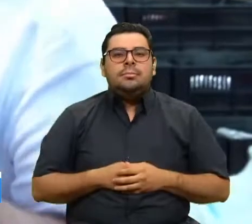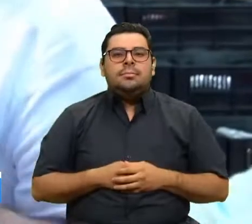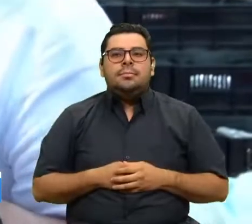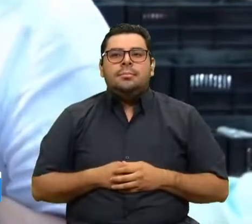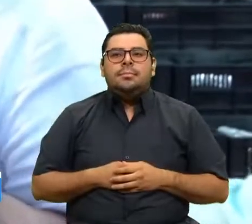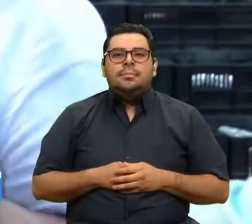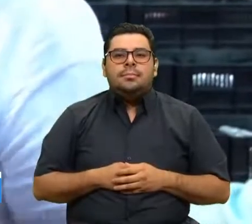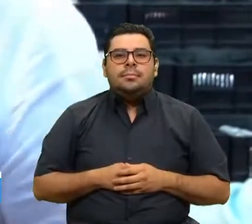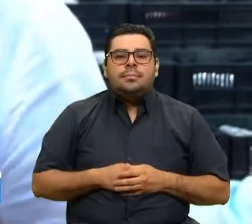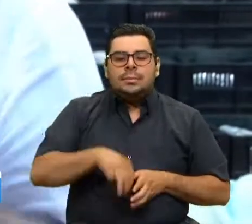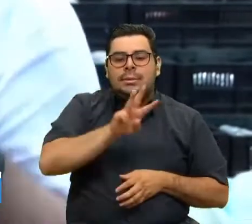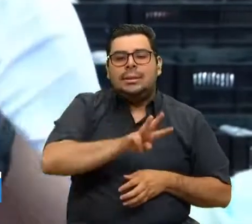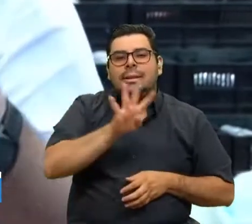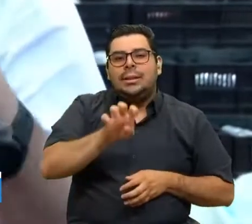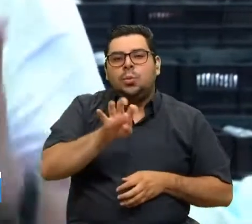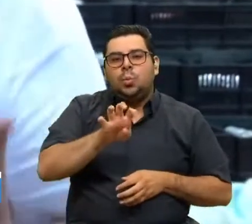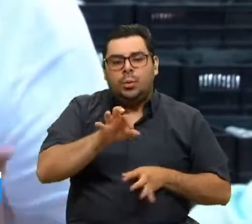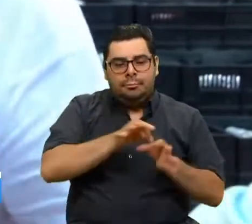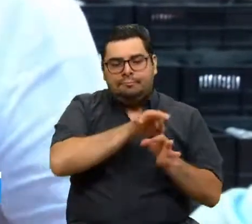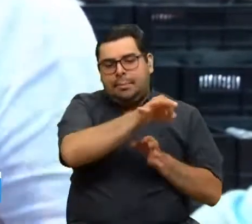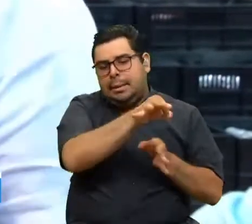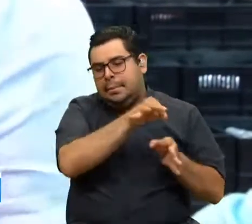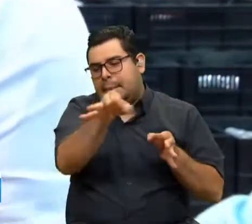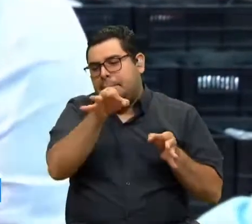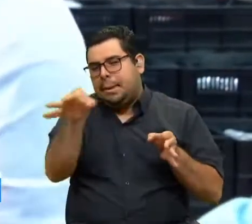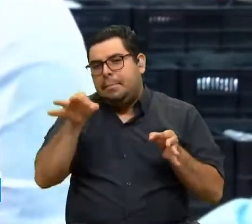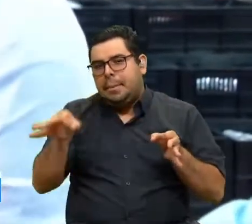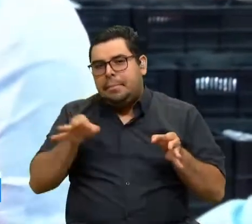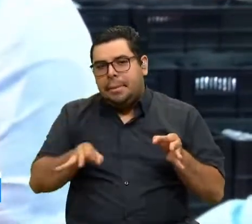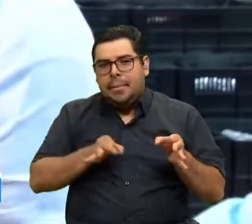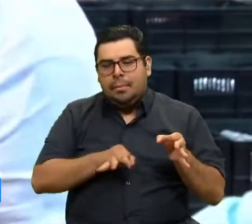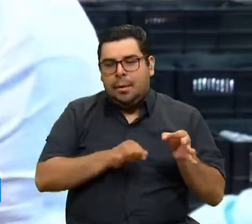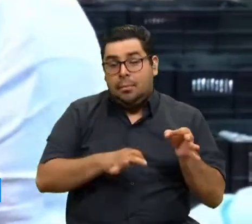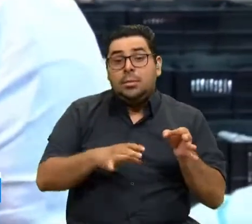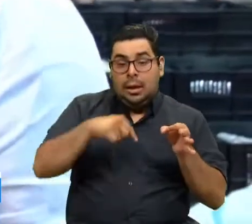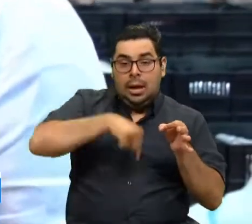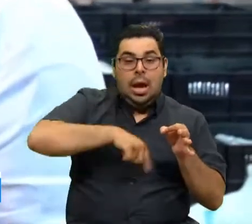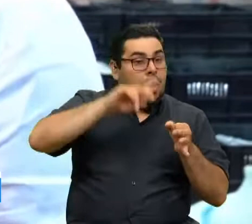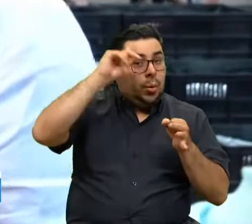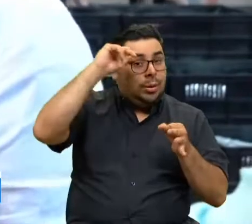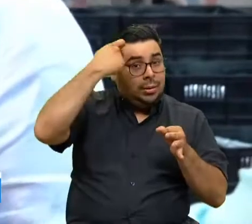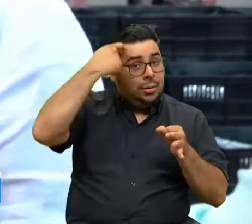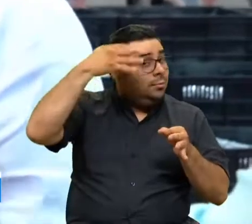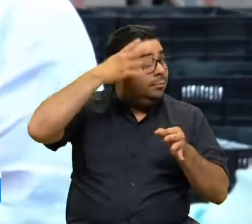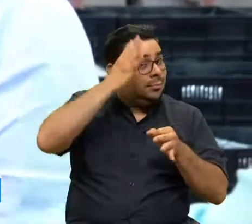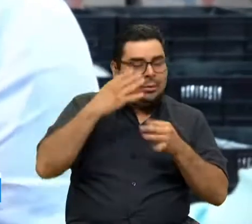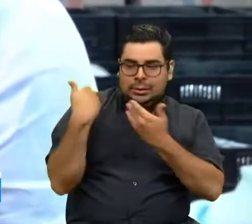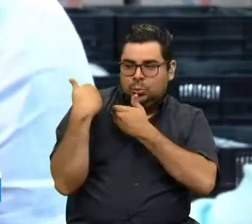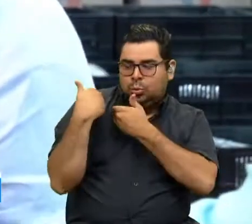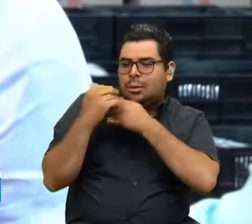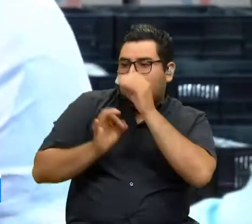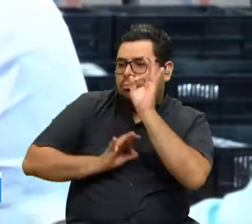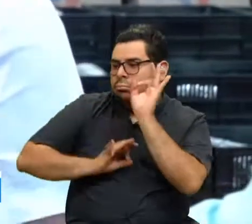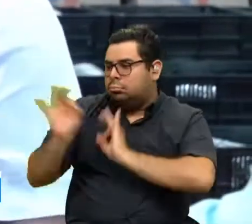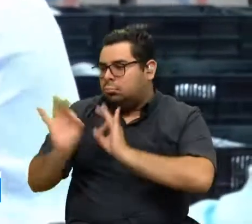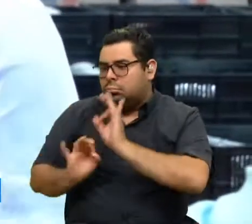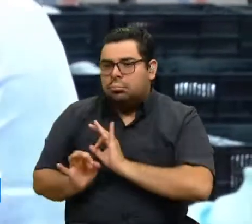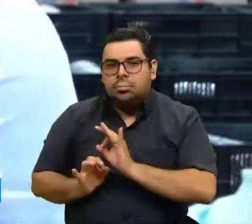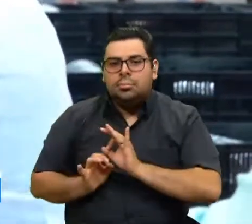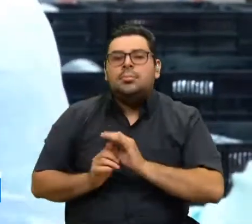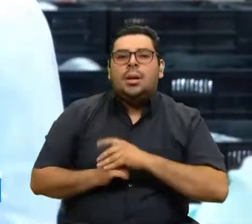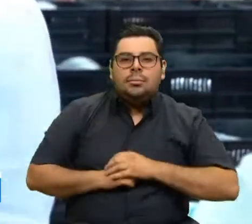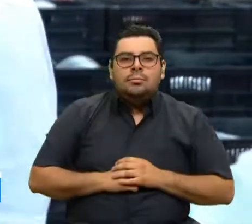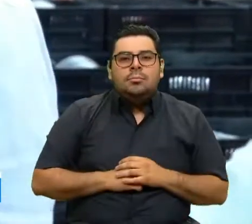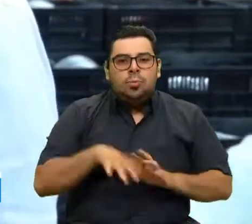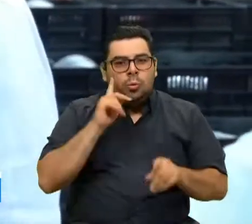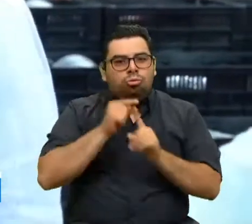39 municipios que están a cargo de la gobernación en lo que significa garantizar el